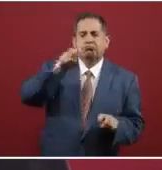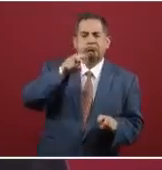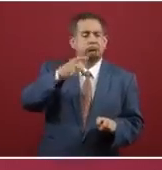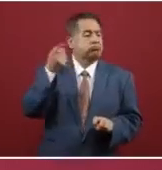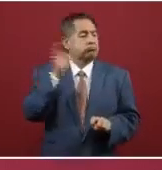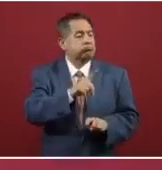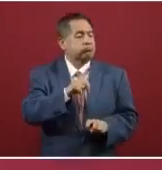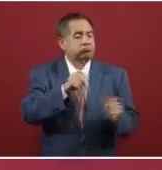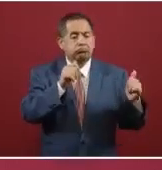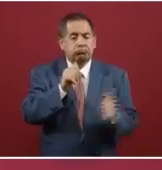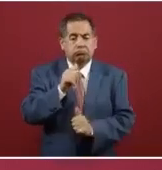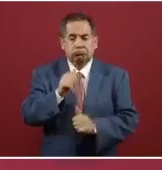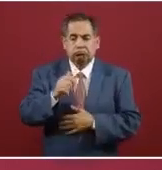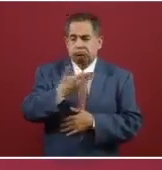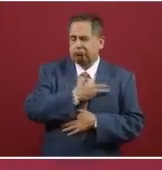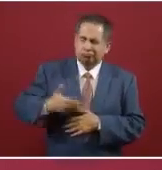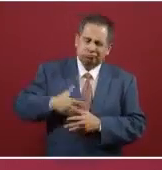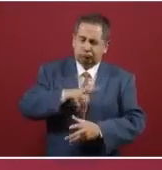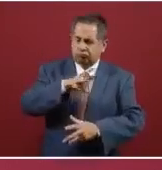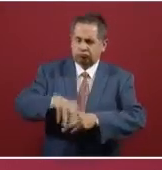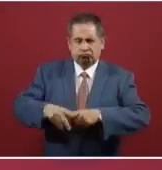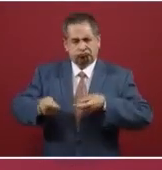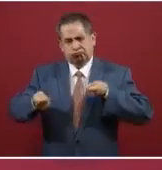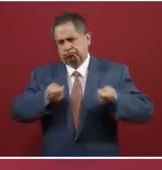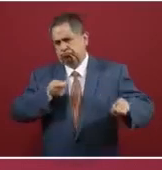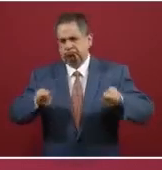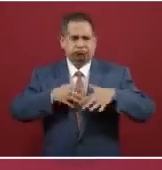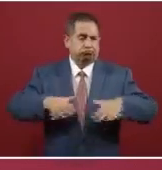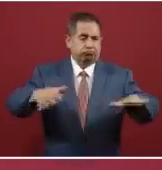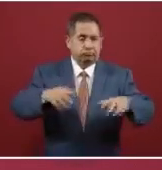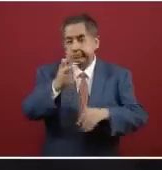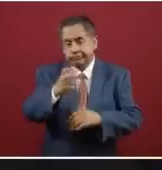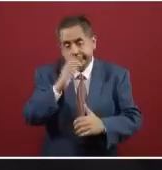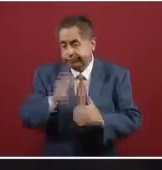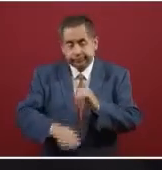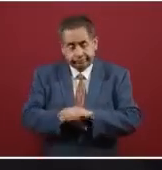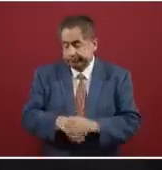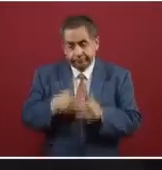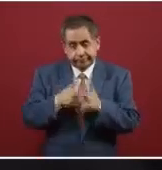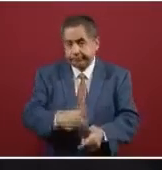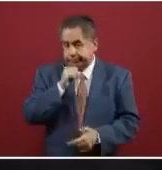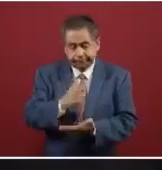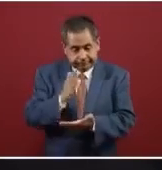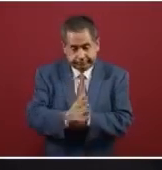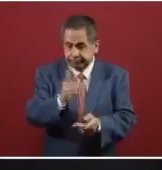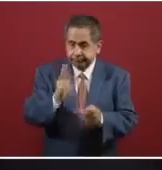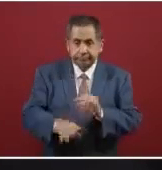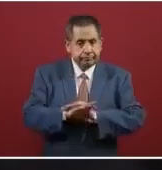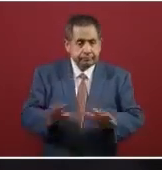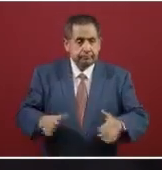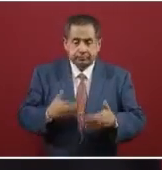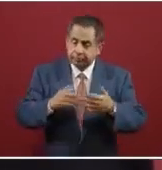El Ejecutivo era el poder de los poderes. Eso se terminó, se acabó. Es de